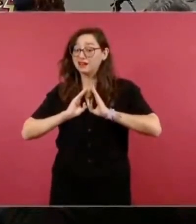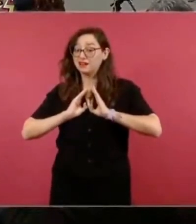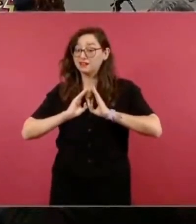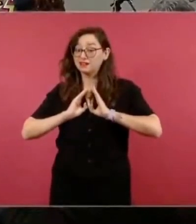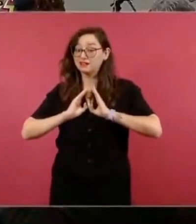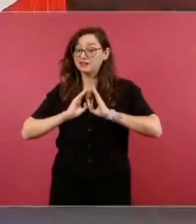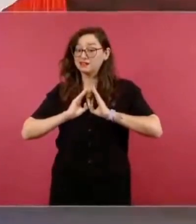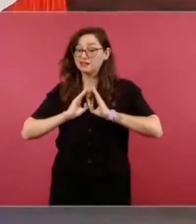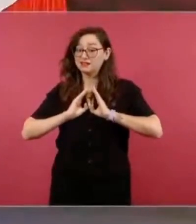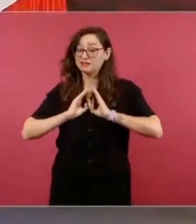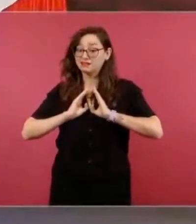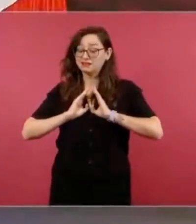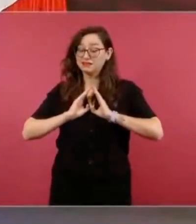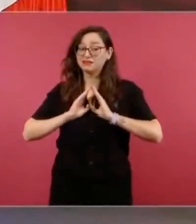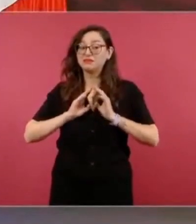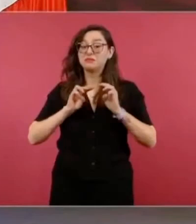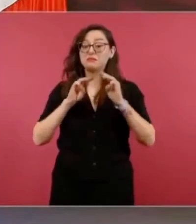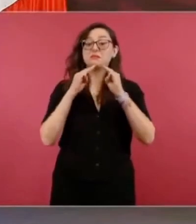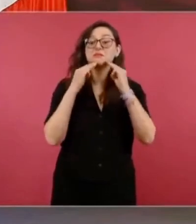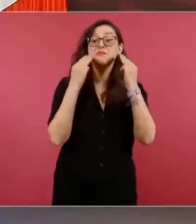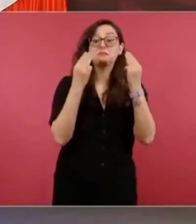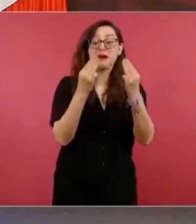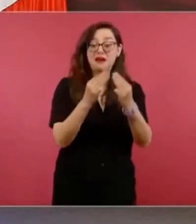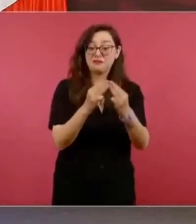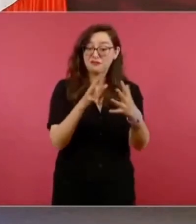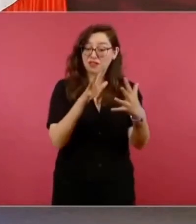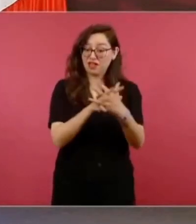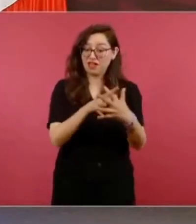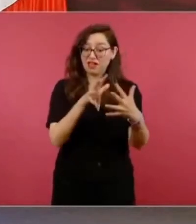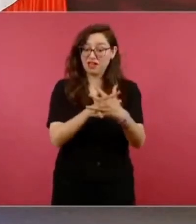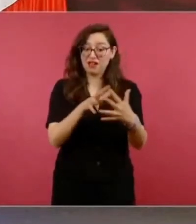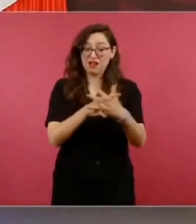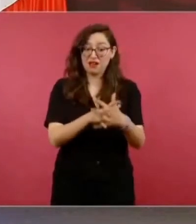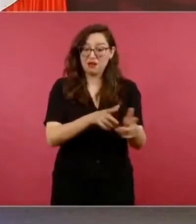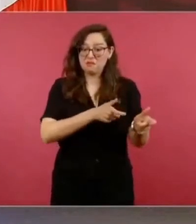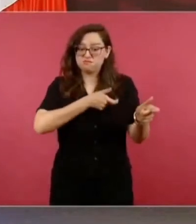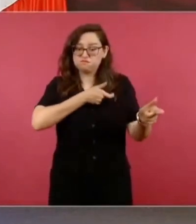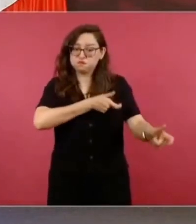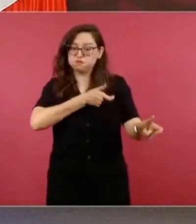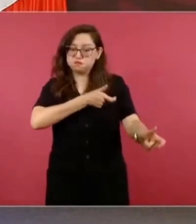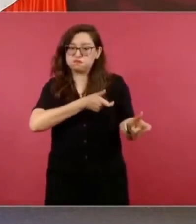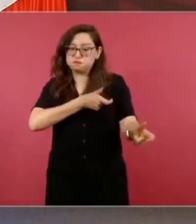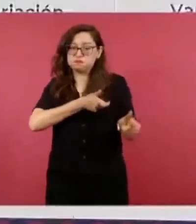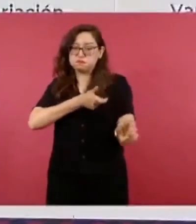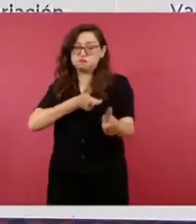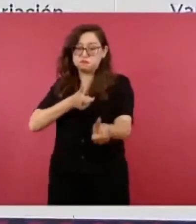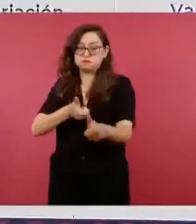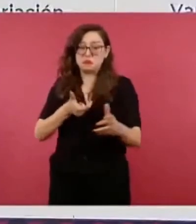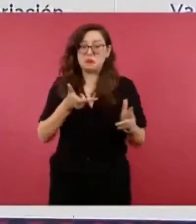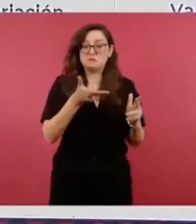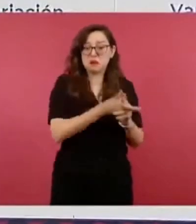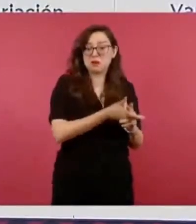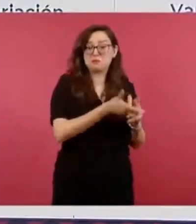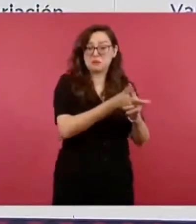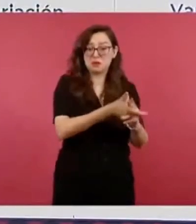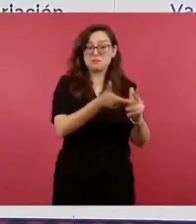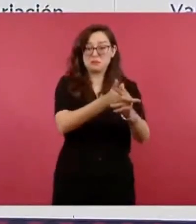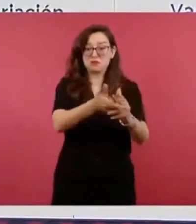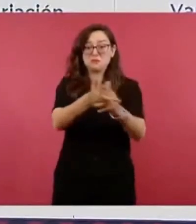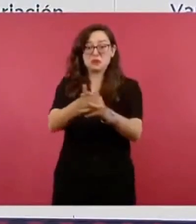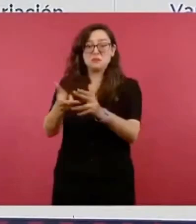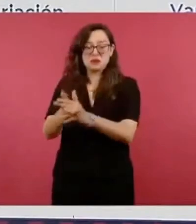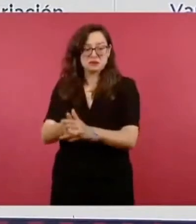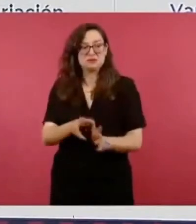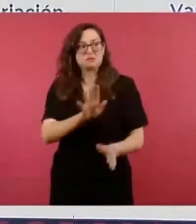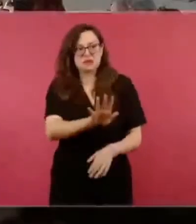el índice de letalidad más alto. Ahorita lo vas a ver. A ver, ¿por qué no pones el índice